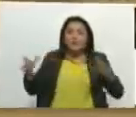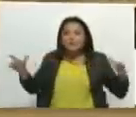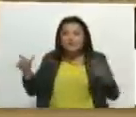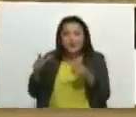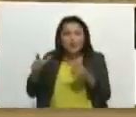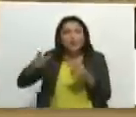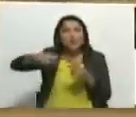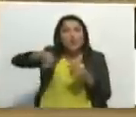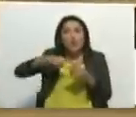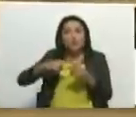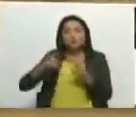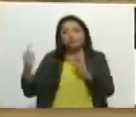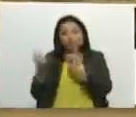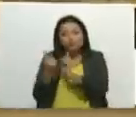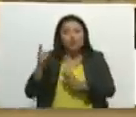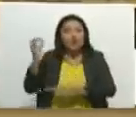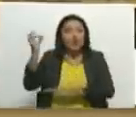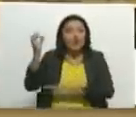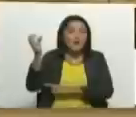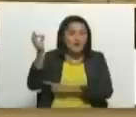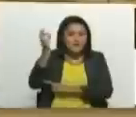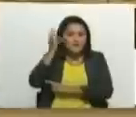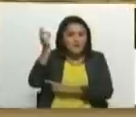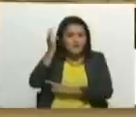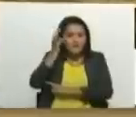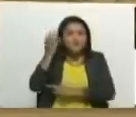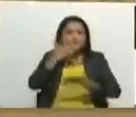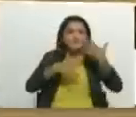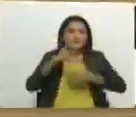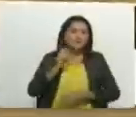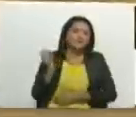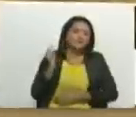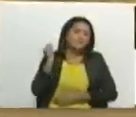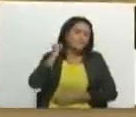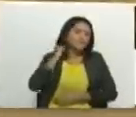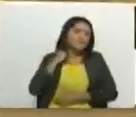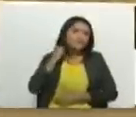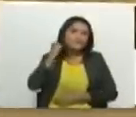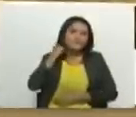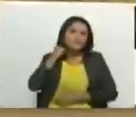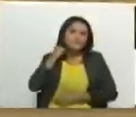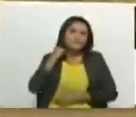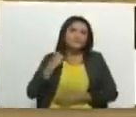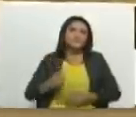este momento con el Fiscal General de la República, Tarek William Saab.